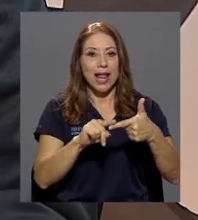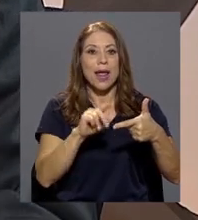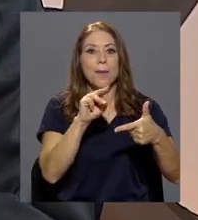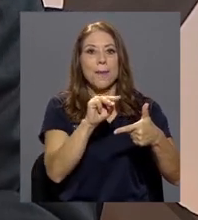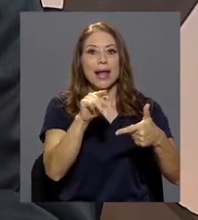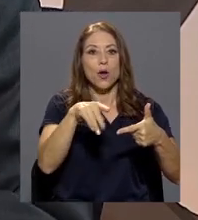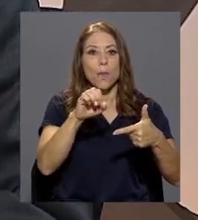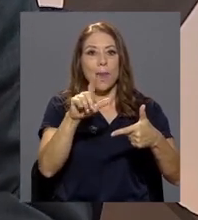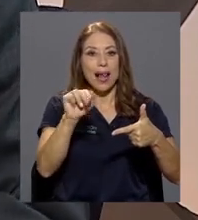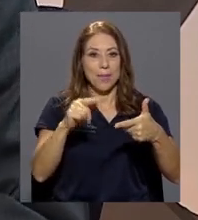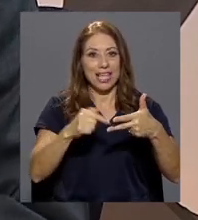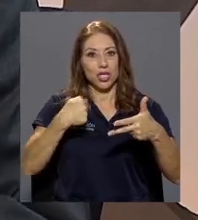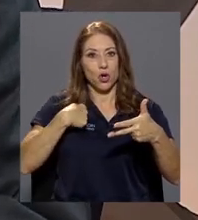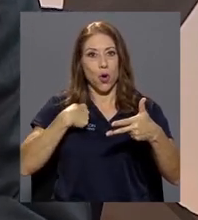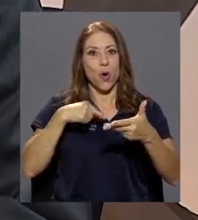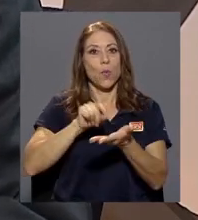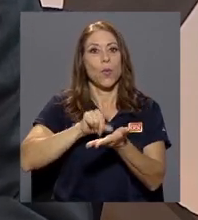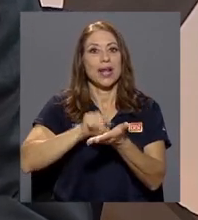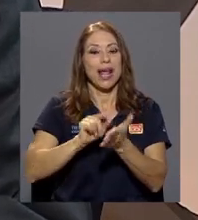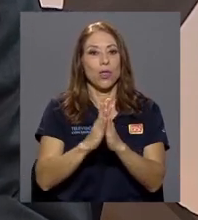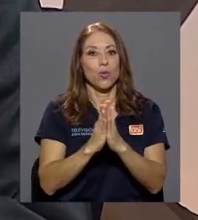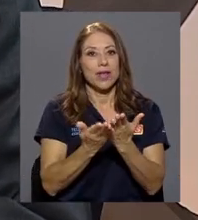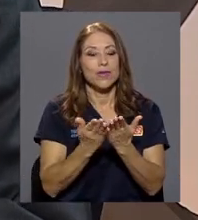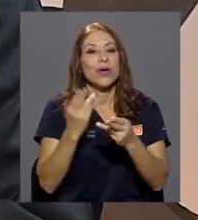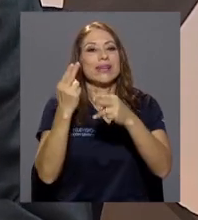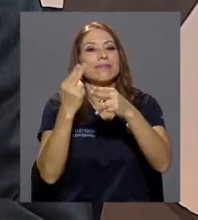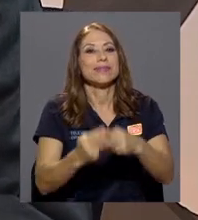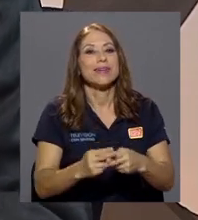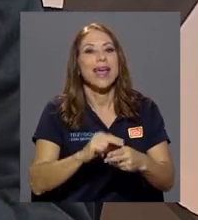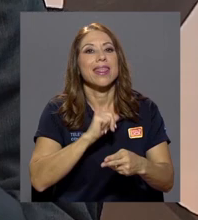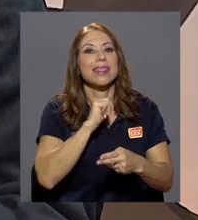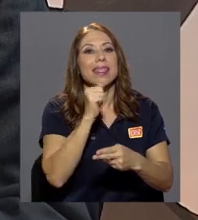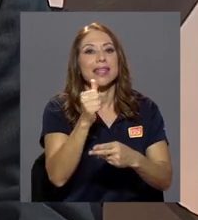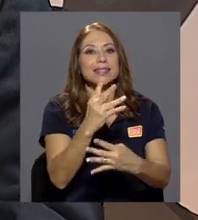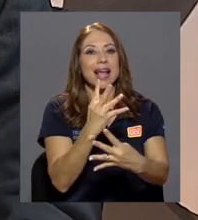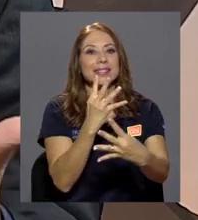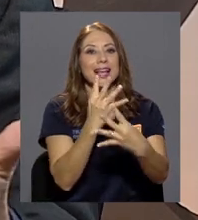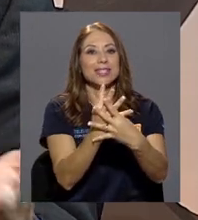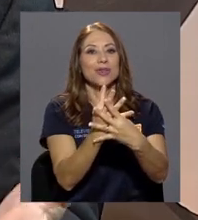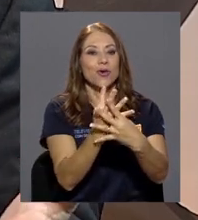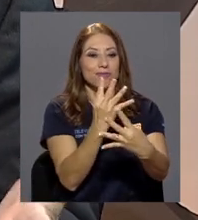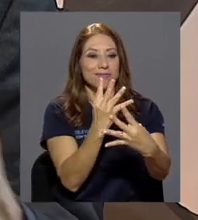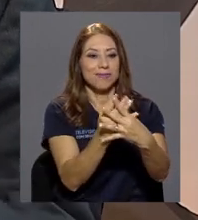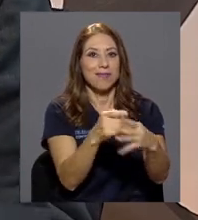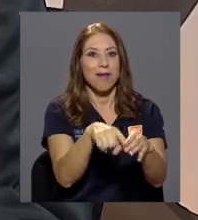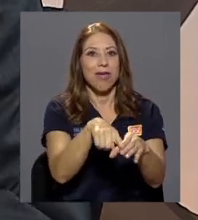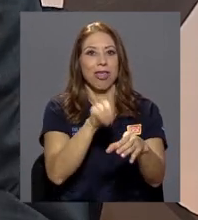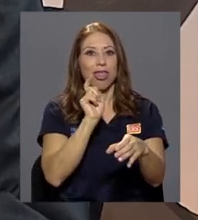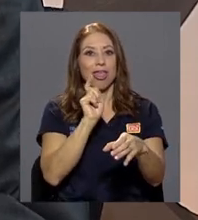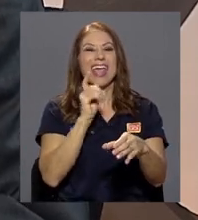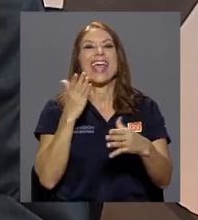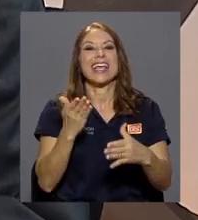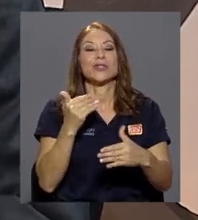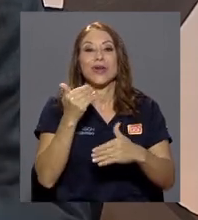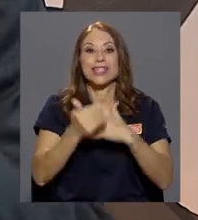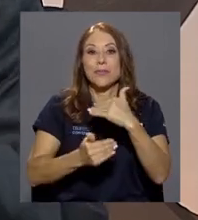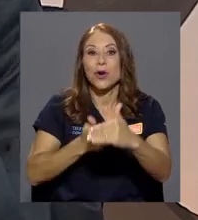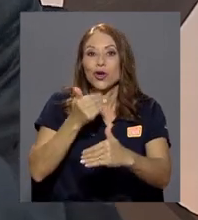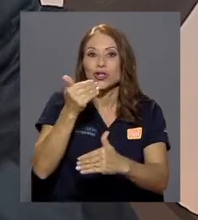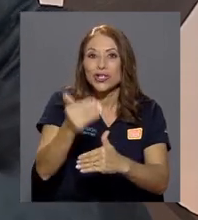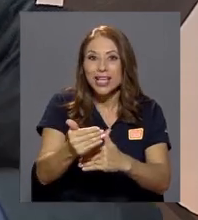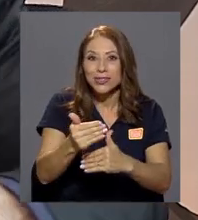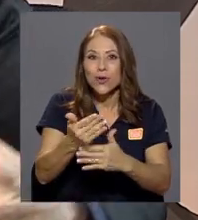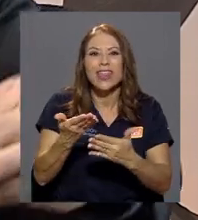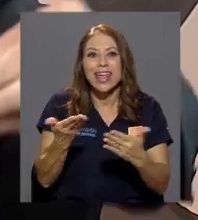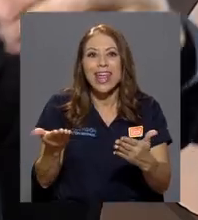hemos publicado un libro que se denomina descarcelación donde da cuenta precisamente de este proceso de seguir la hoja